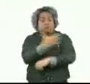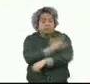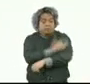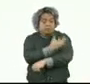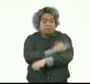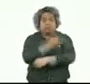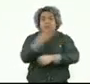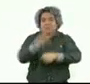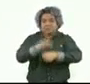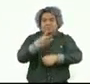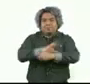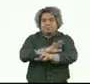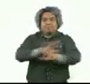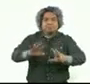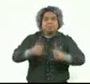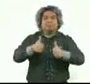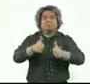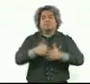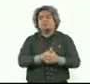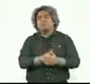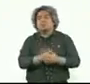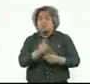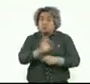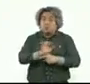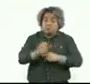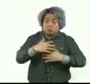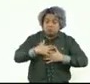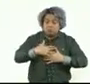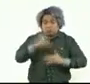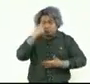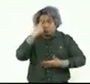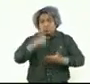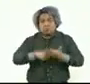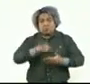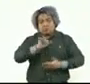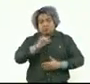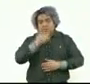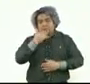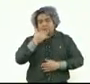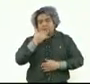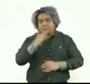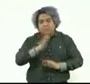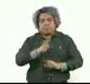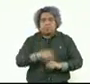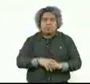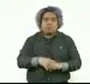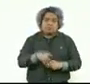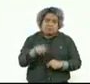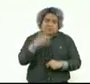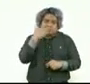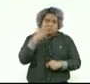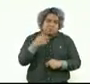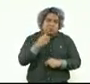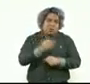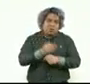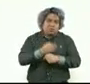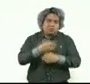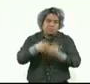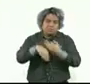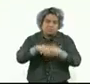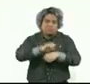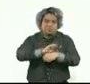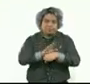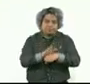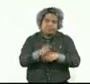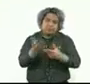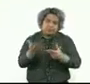dosis de refuerzo. Entonces, esto es bueno para esta situación que hemos estado viviendo,